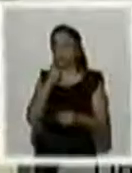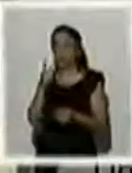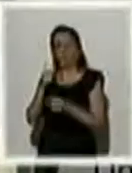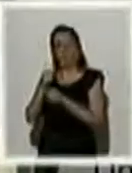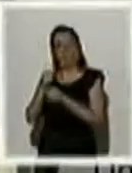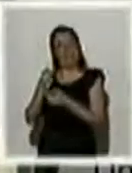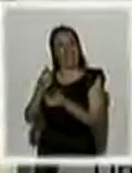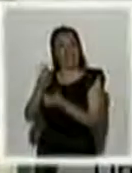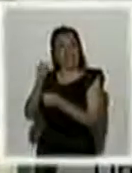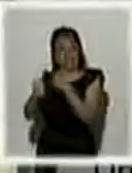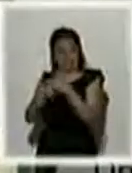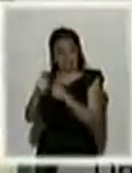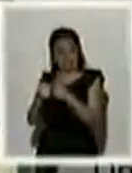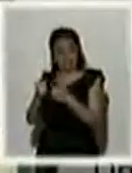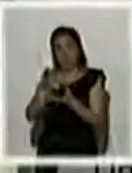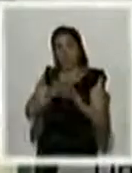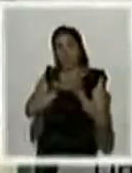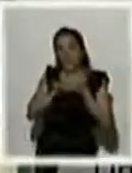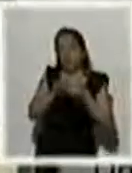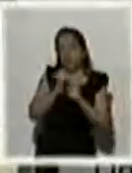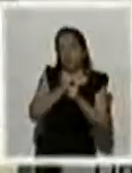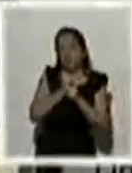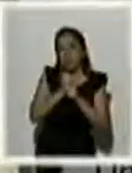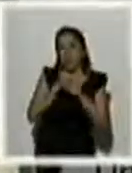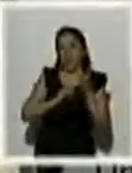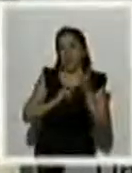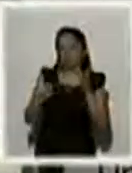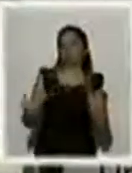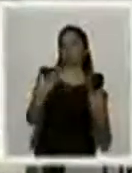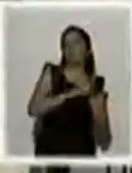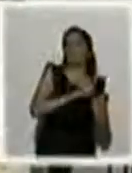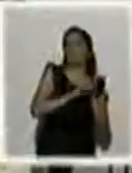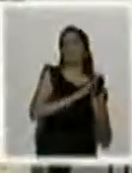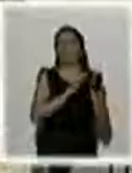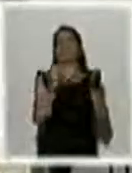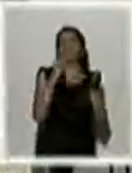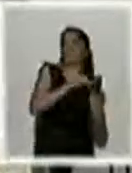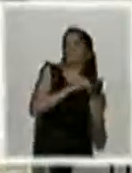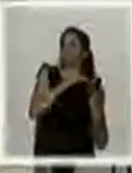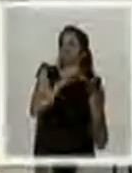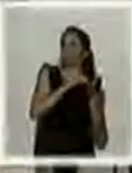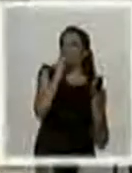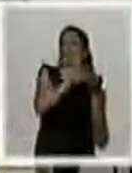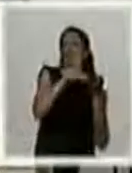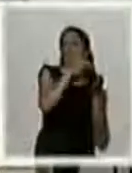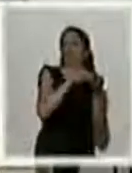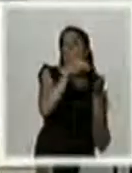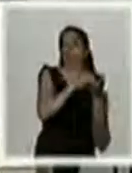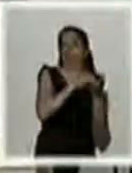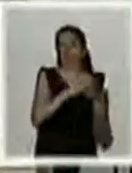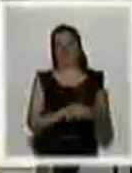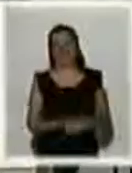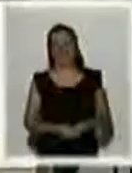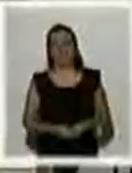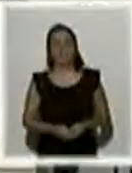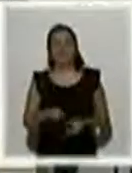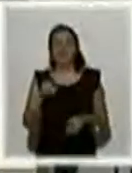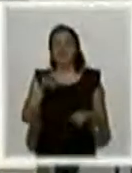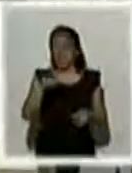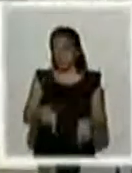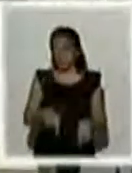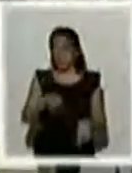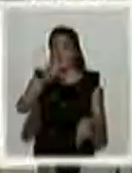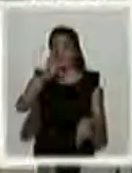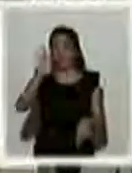tienen que despedir, no se fundan. Hay cerca de 40% de los argentinos trabajando en negro y eso también